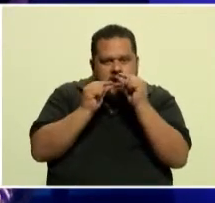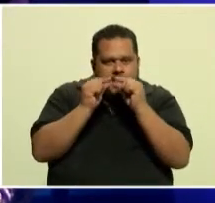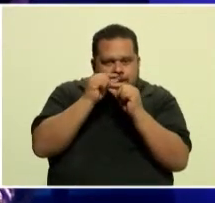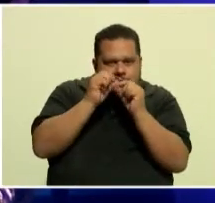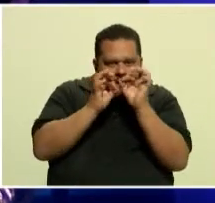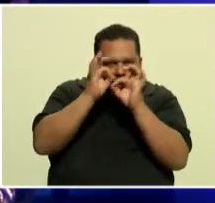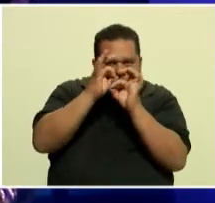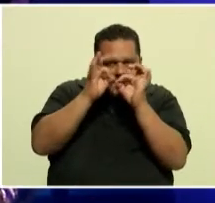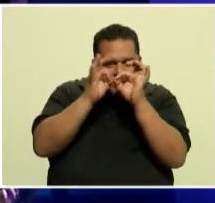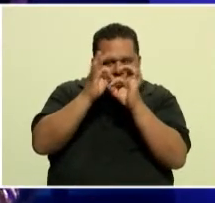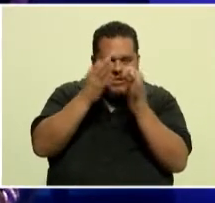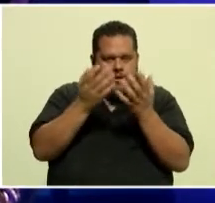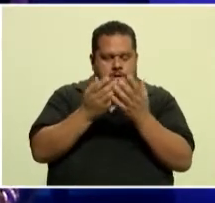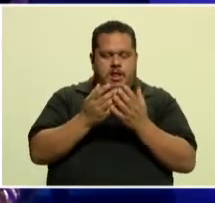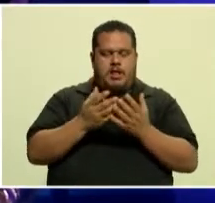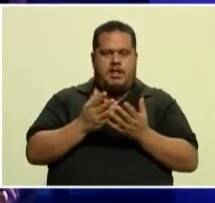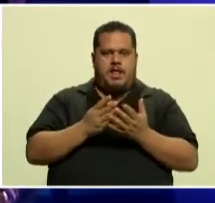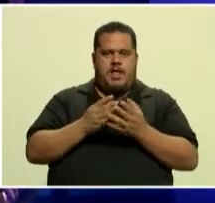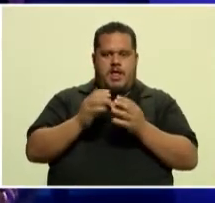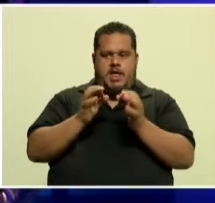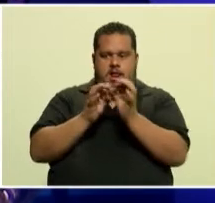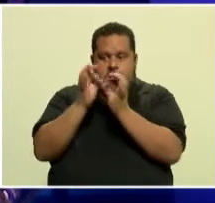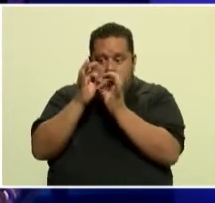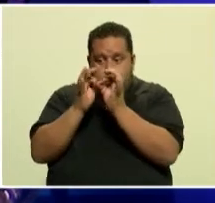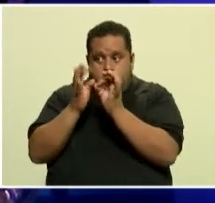abuelo está escrito en mí.